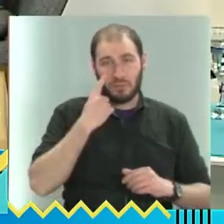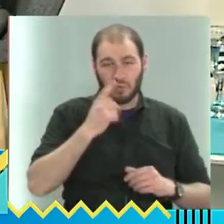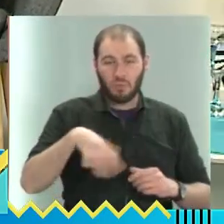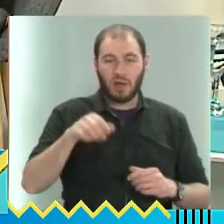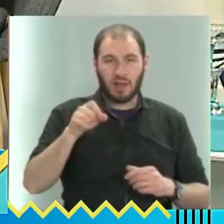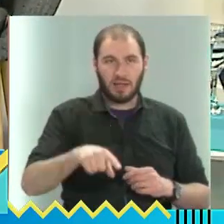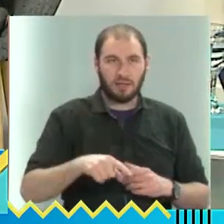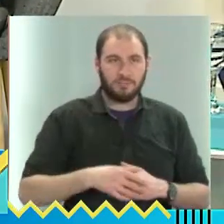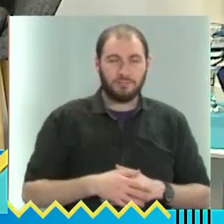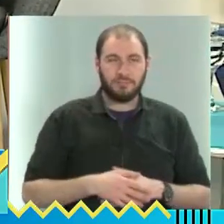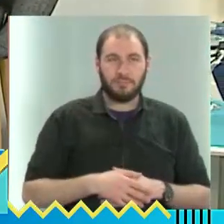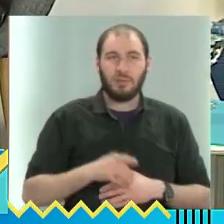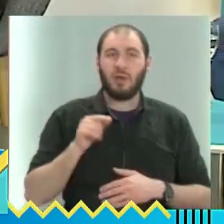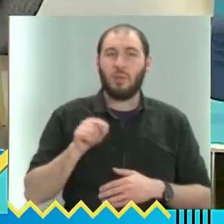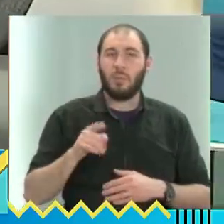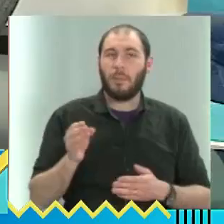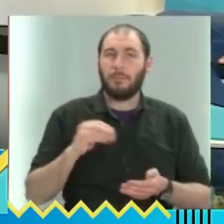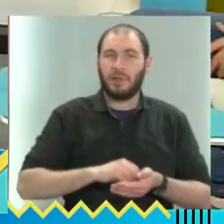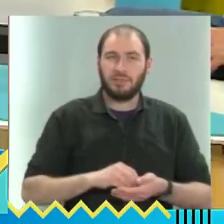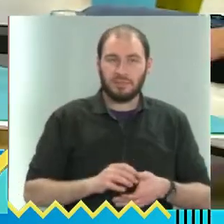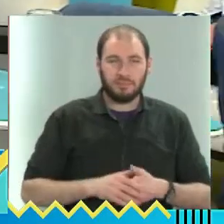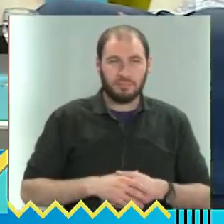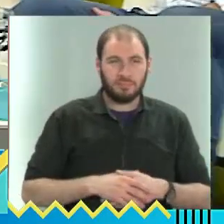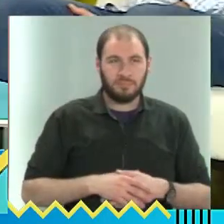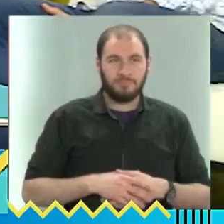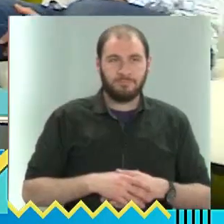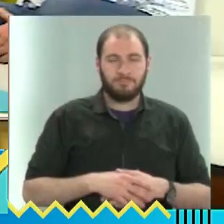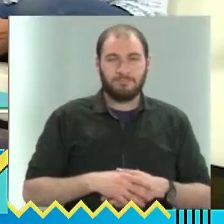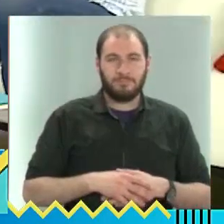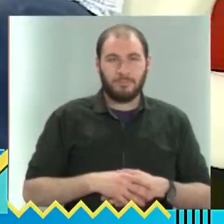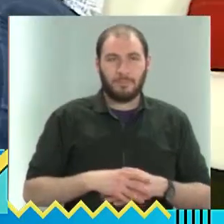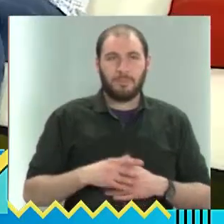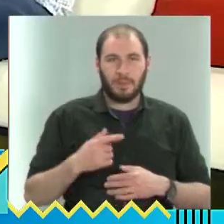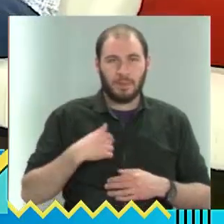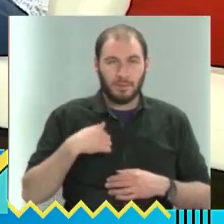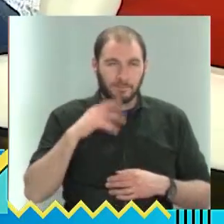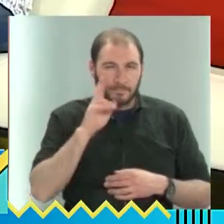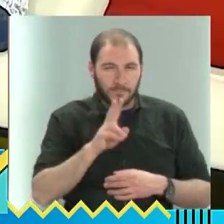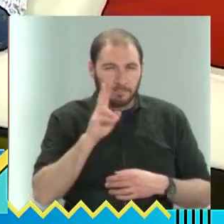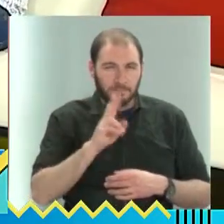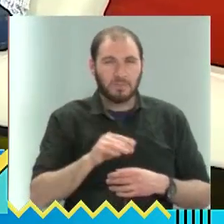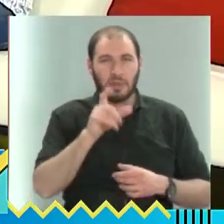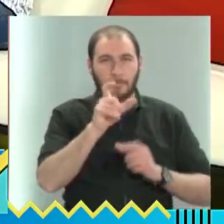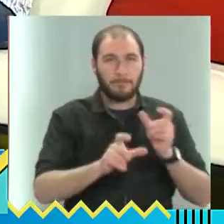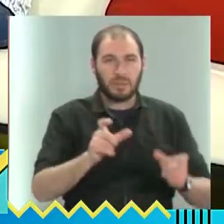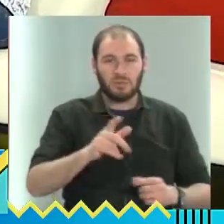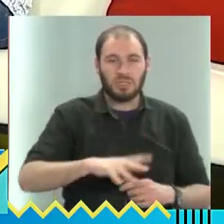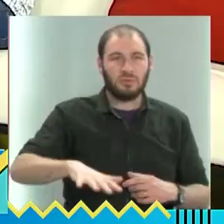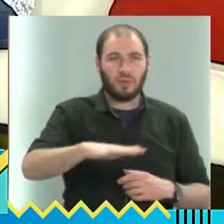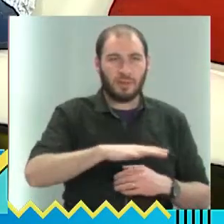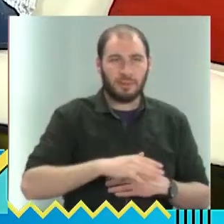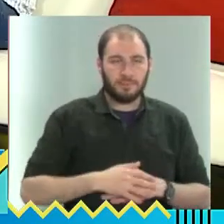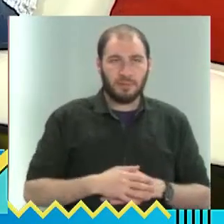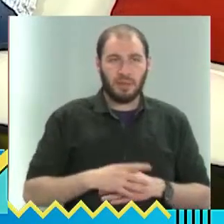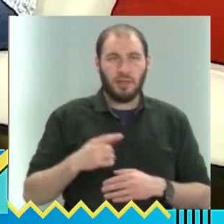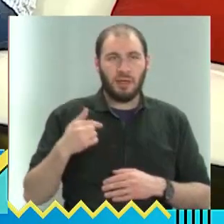ciudades. Bien. ¿Vos qué le agregarías? Sí, yo soy un gran observador de la gente y de las ciudades. He